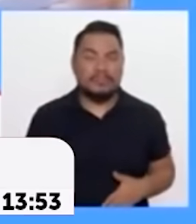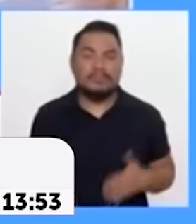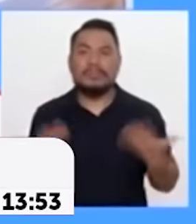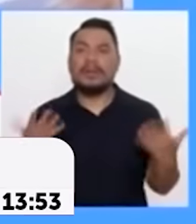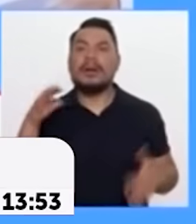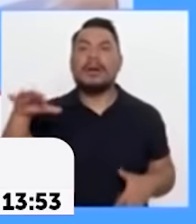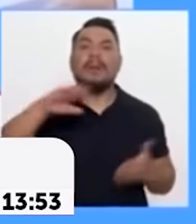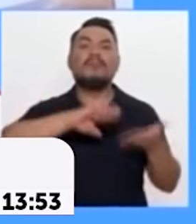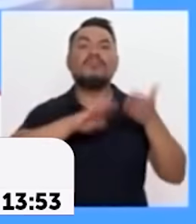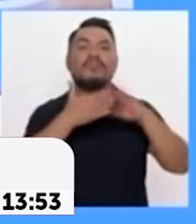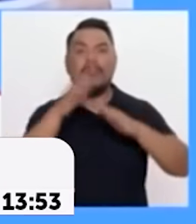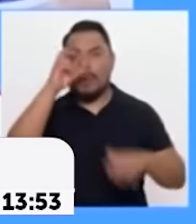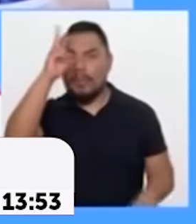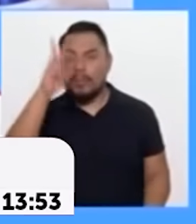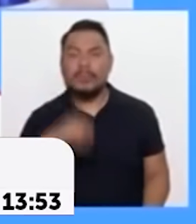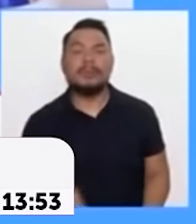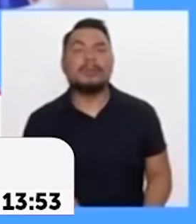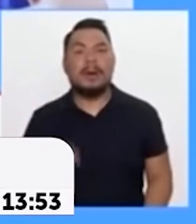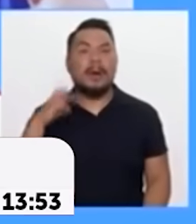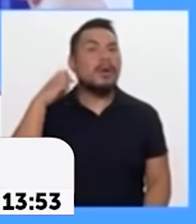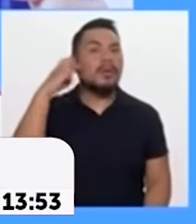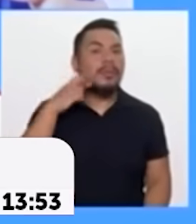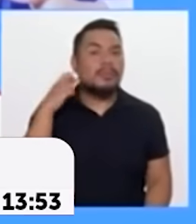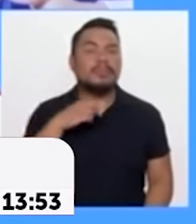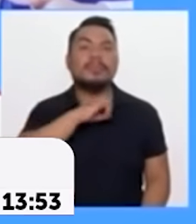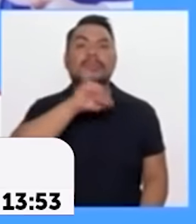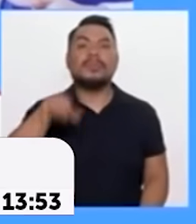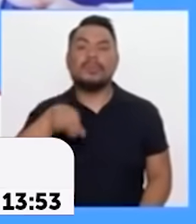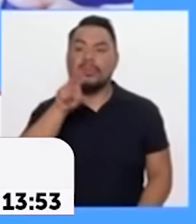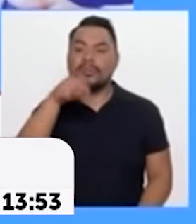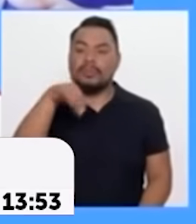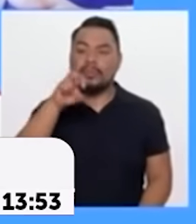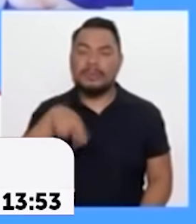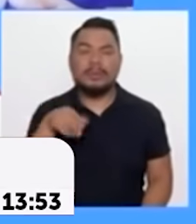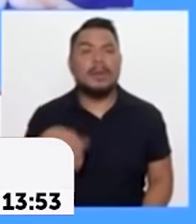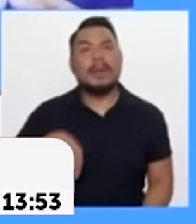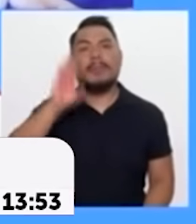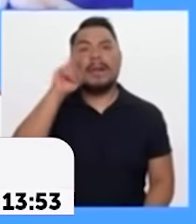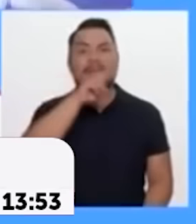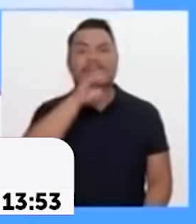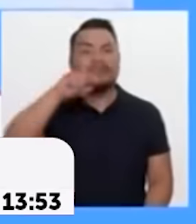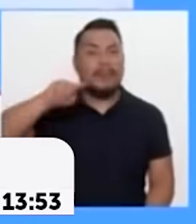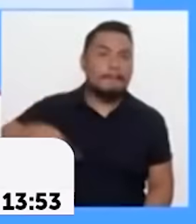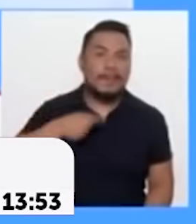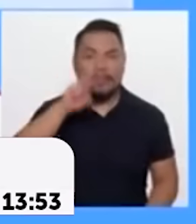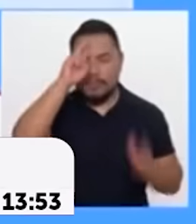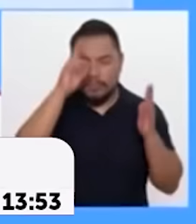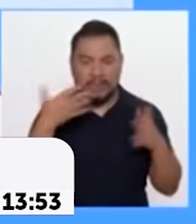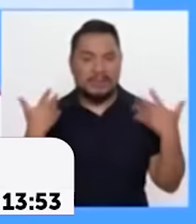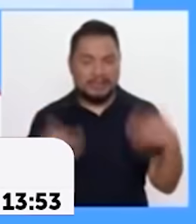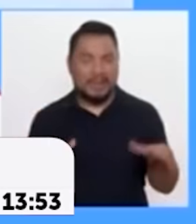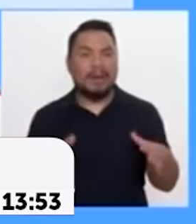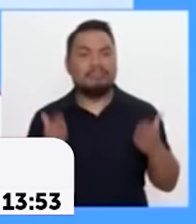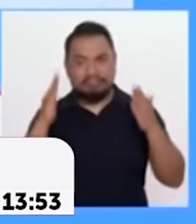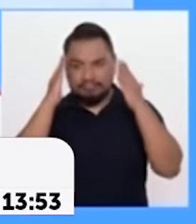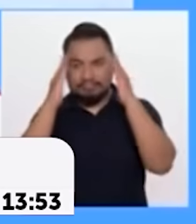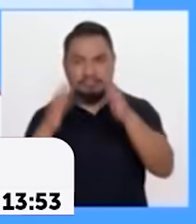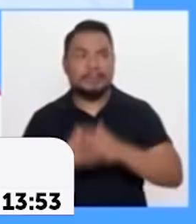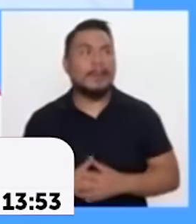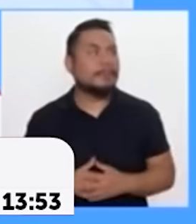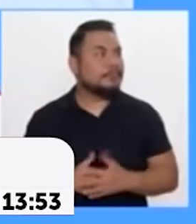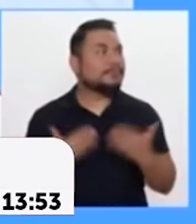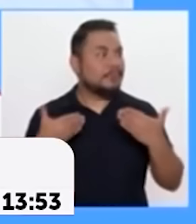Cusco, Puno y Junín. Más de 100,000 compatriotas fueron atendidos. Durante